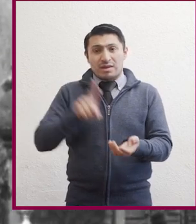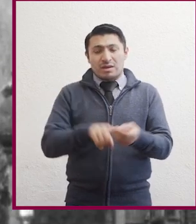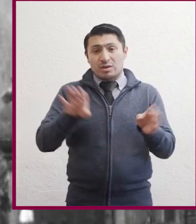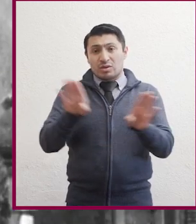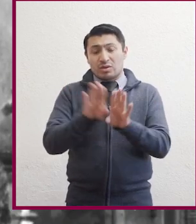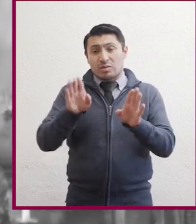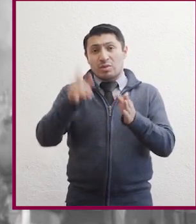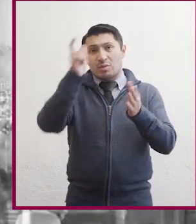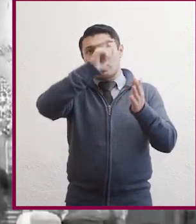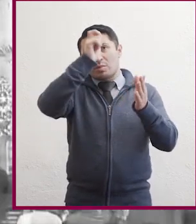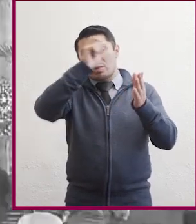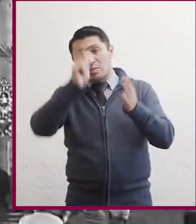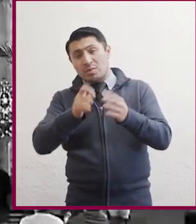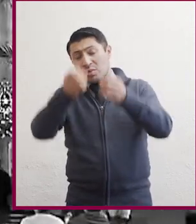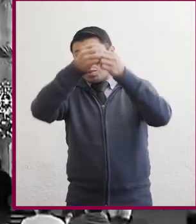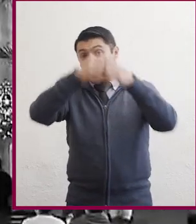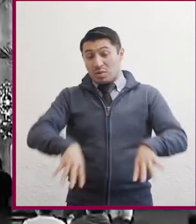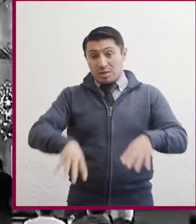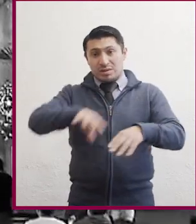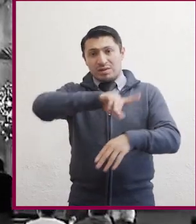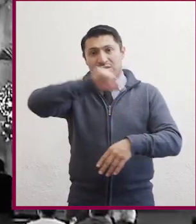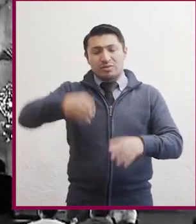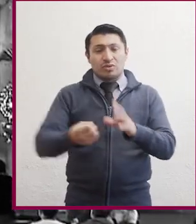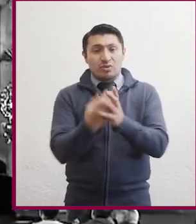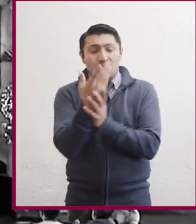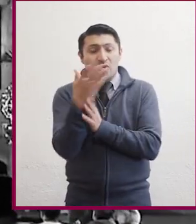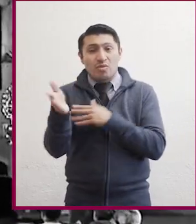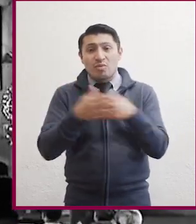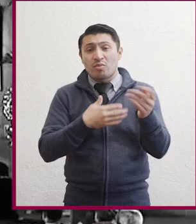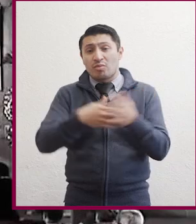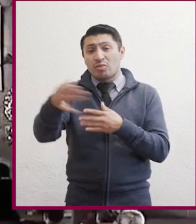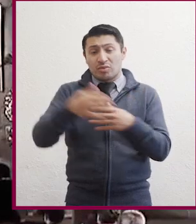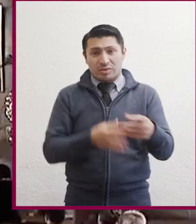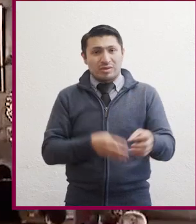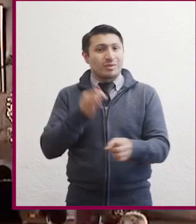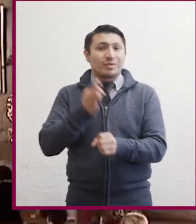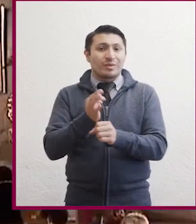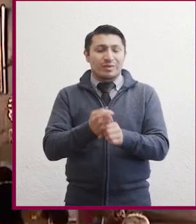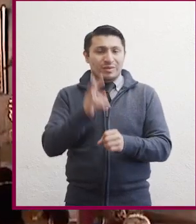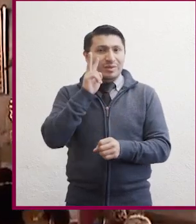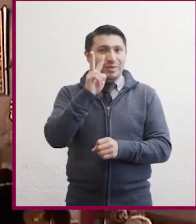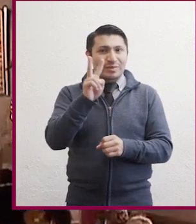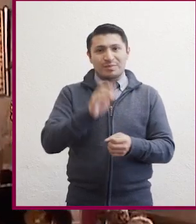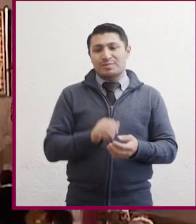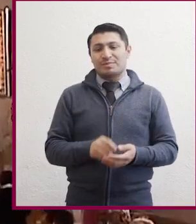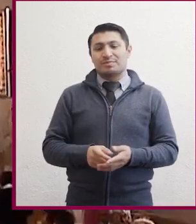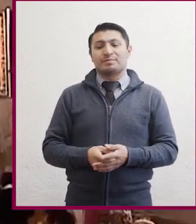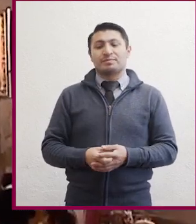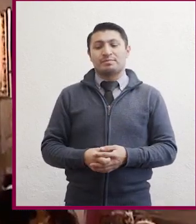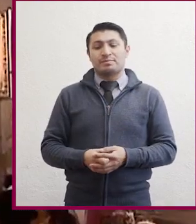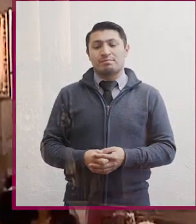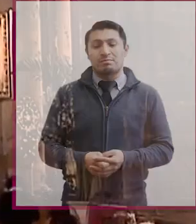su decoración original y fue remodelado con el estilo neoclásico que permanece hasta ahora.